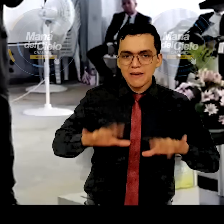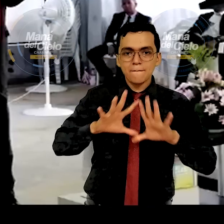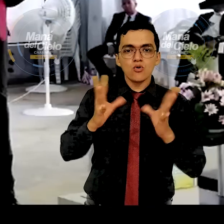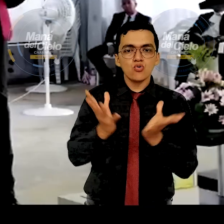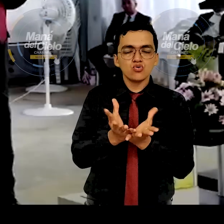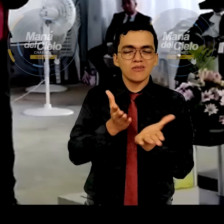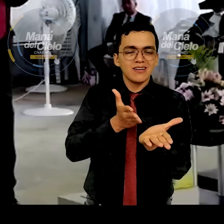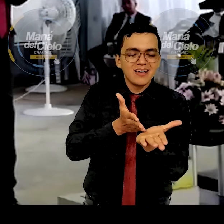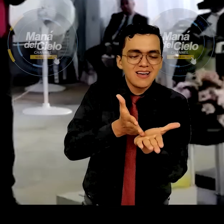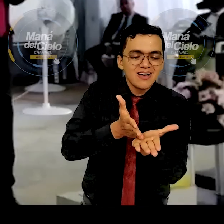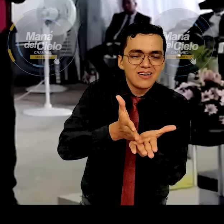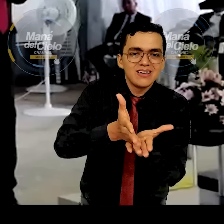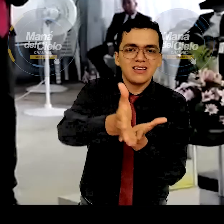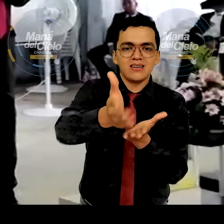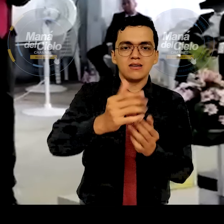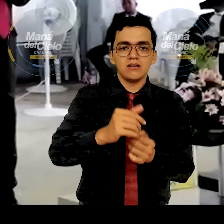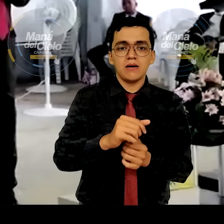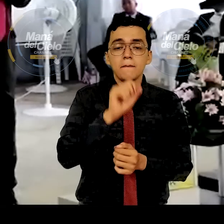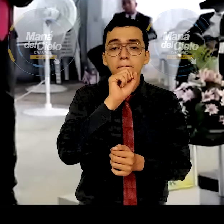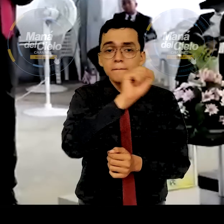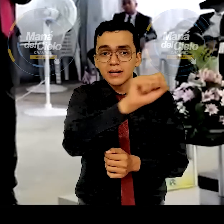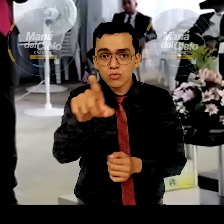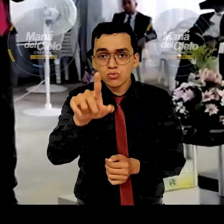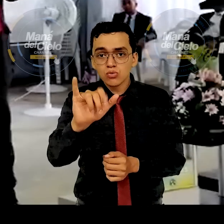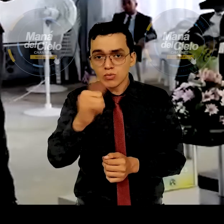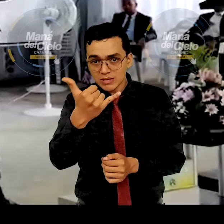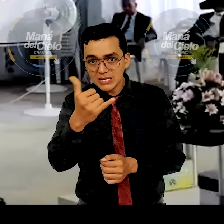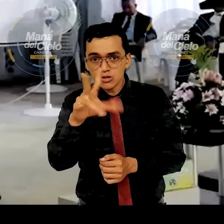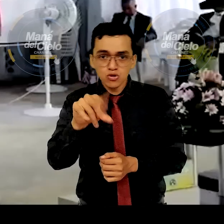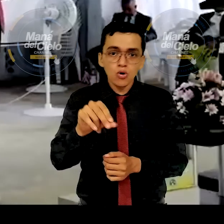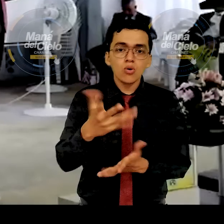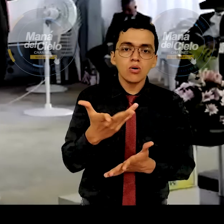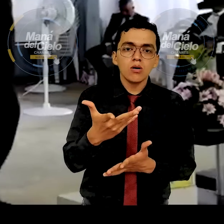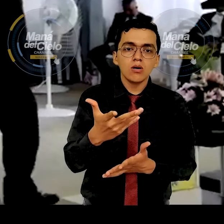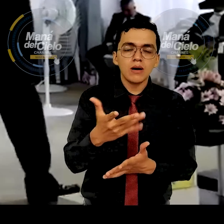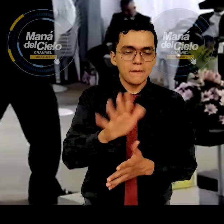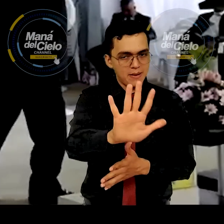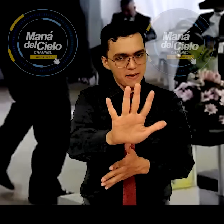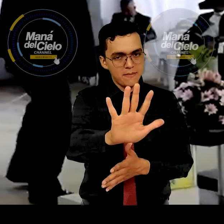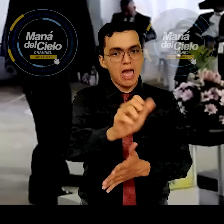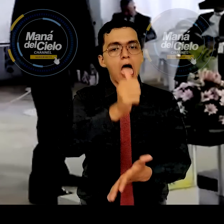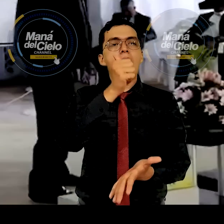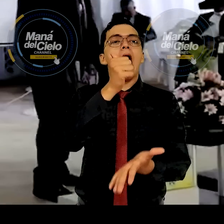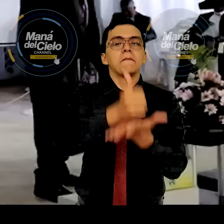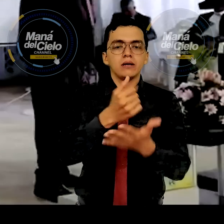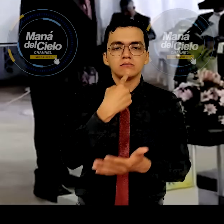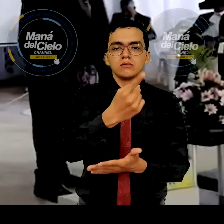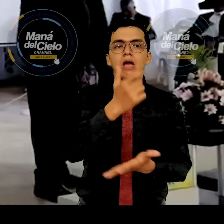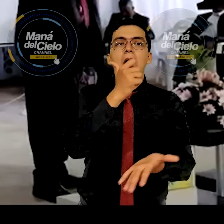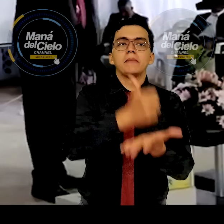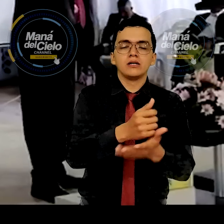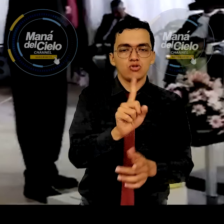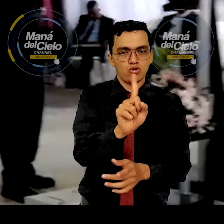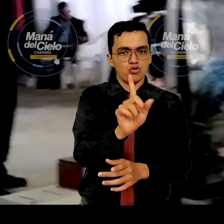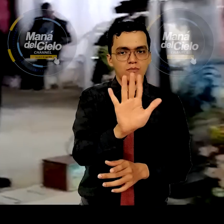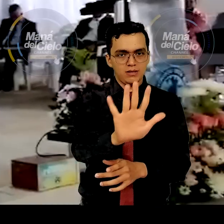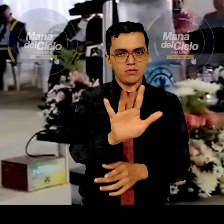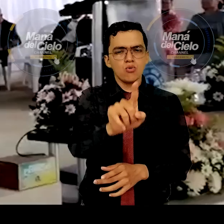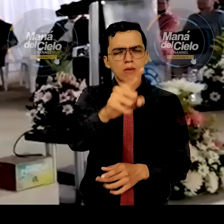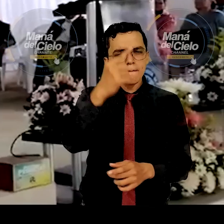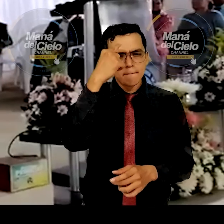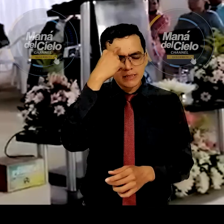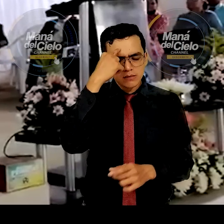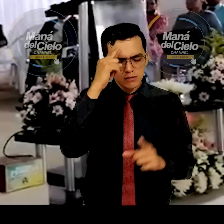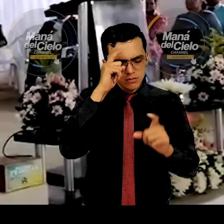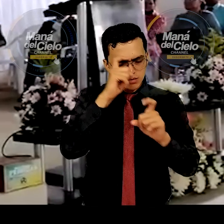No me lo responda, porque es que la gente dice amén nada más facilito. Yo quiero saber, te lo pregunto a usted, si realmente me lo pregunto